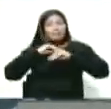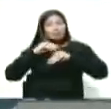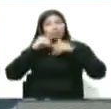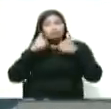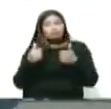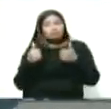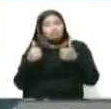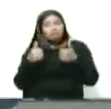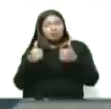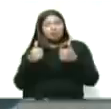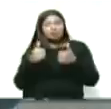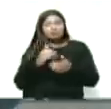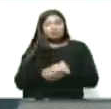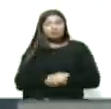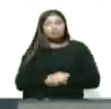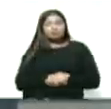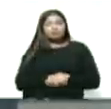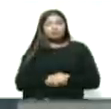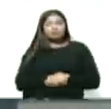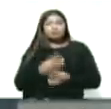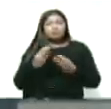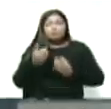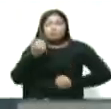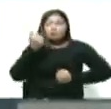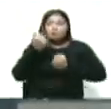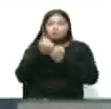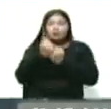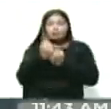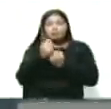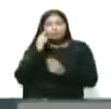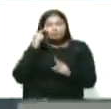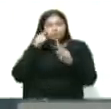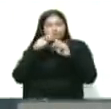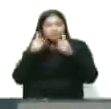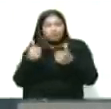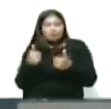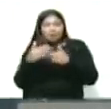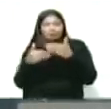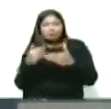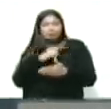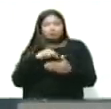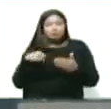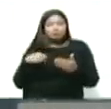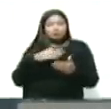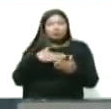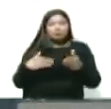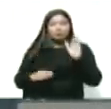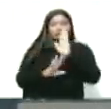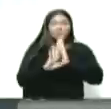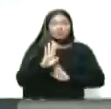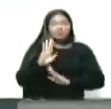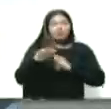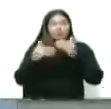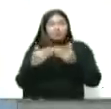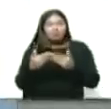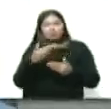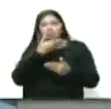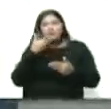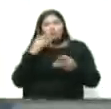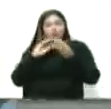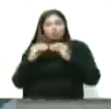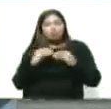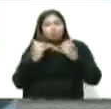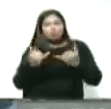una muy sólida credibilidad que queremos aumentar, que queremos mejorar, y este